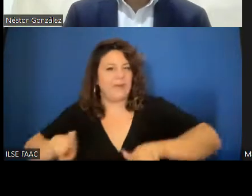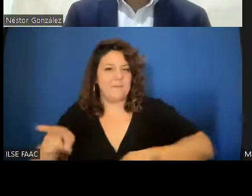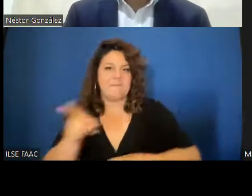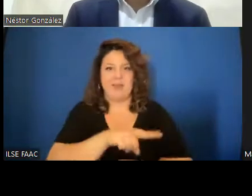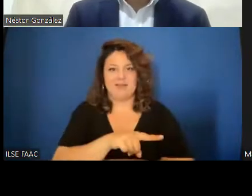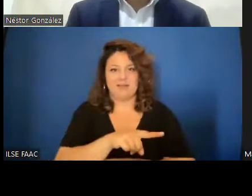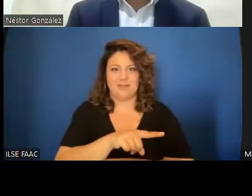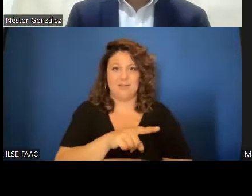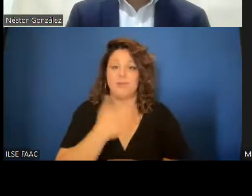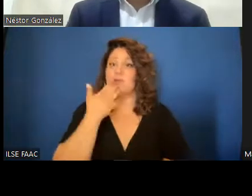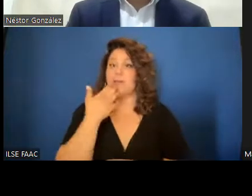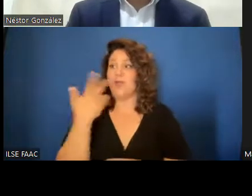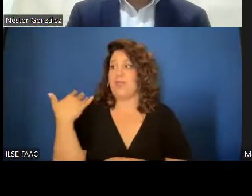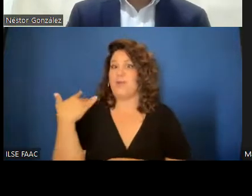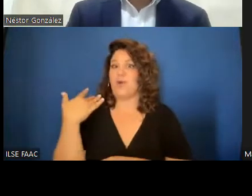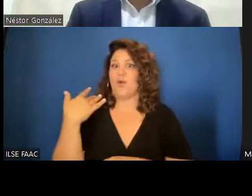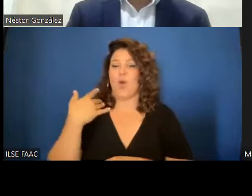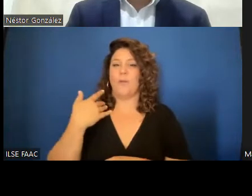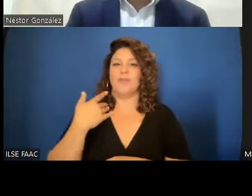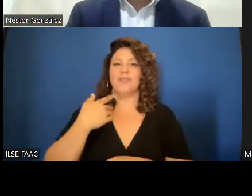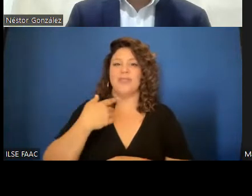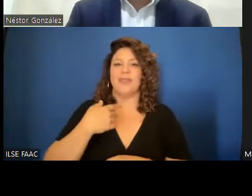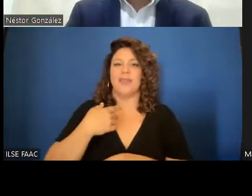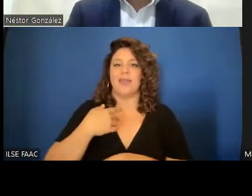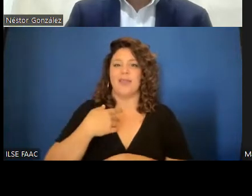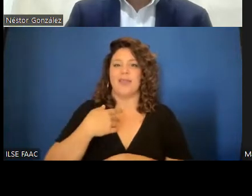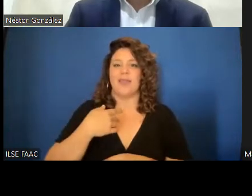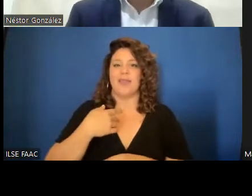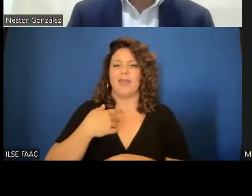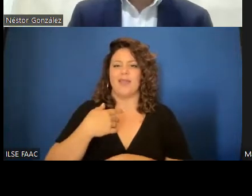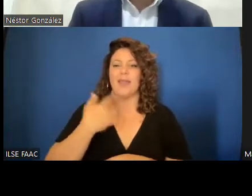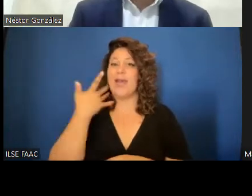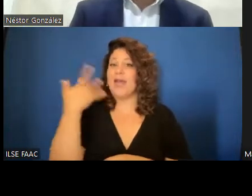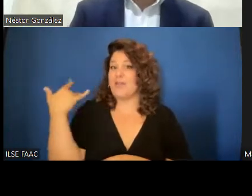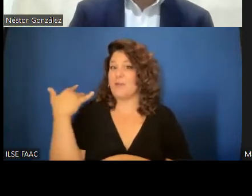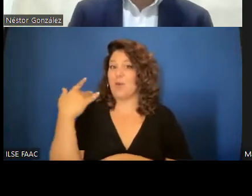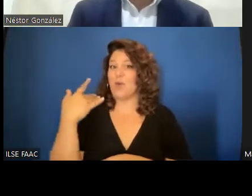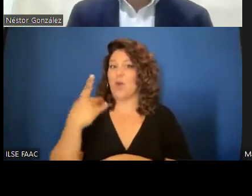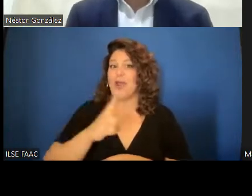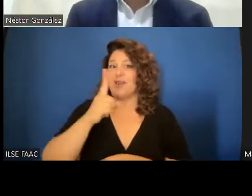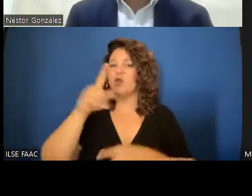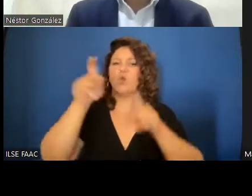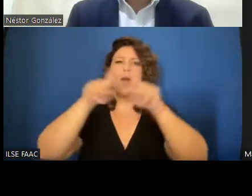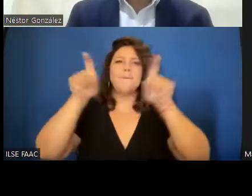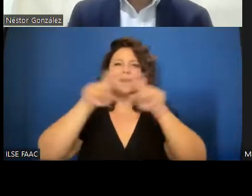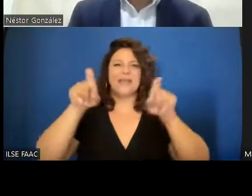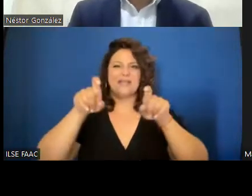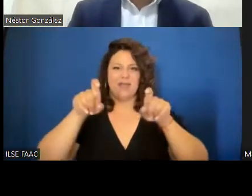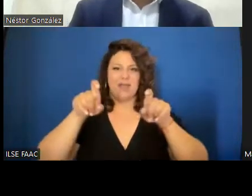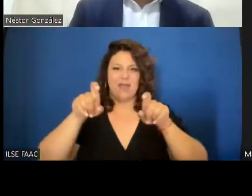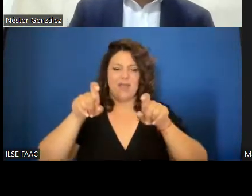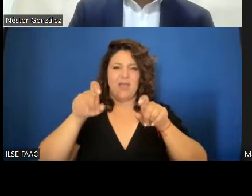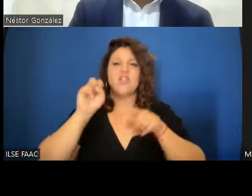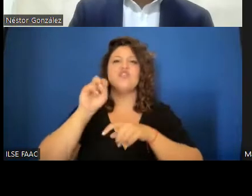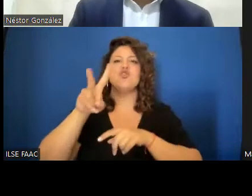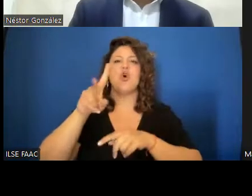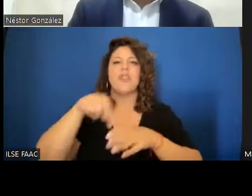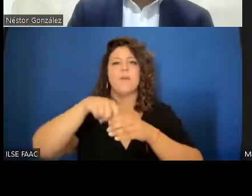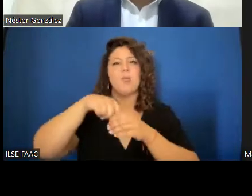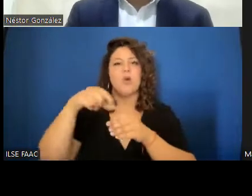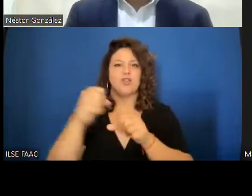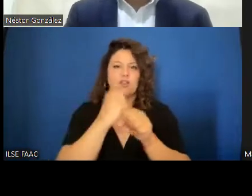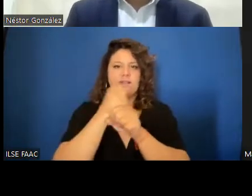Bueno, entrando ya en el debate que comentas, pues evidentemente siguiendo un poco la introducción que ha hecho el compañero Néstor, la ley